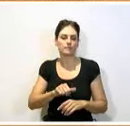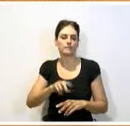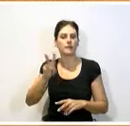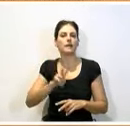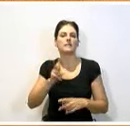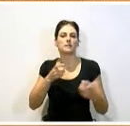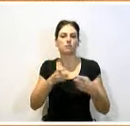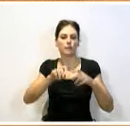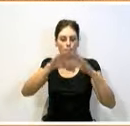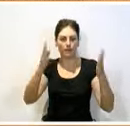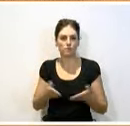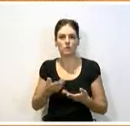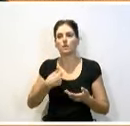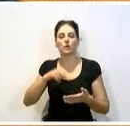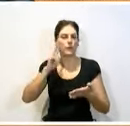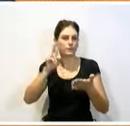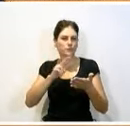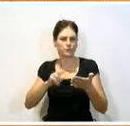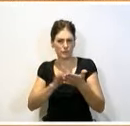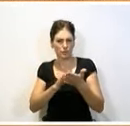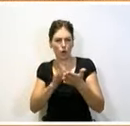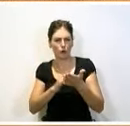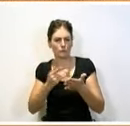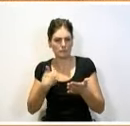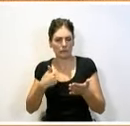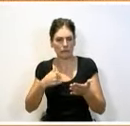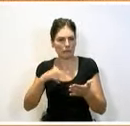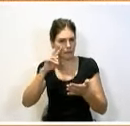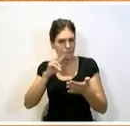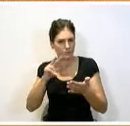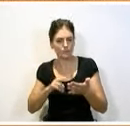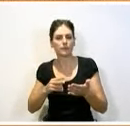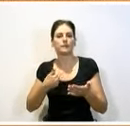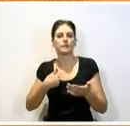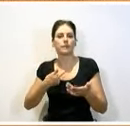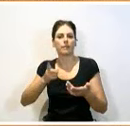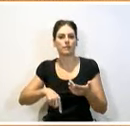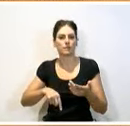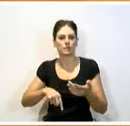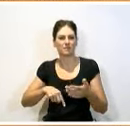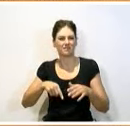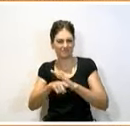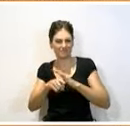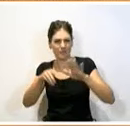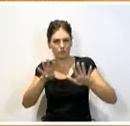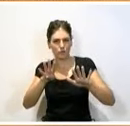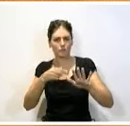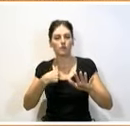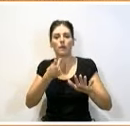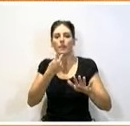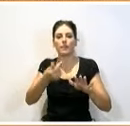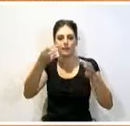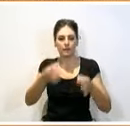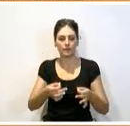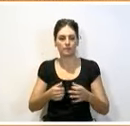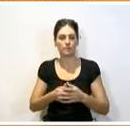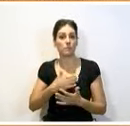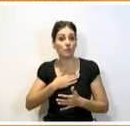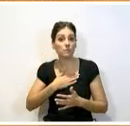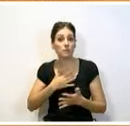leo los cómics de Paco Roca y también me enardezco con La gesta de la 9, y la puedo citar aquí. A mí